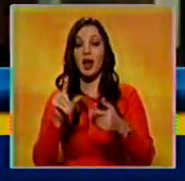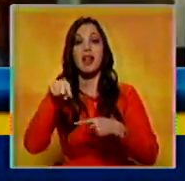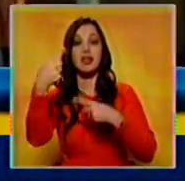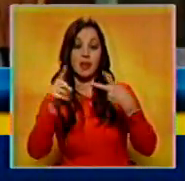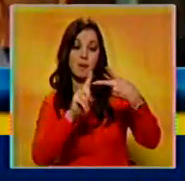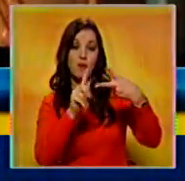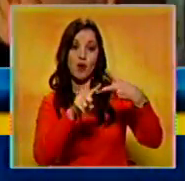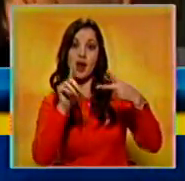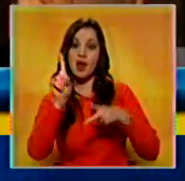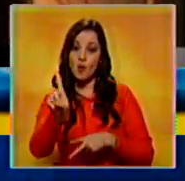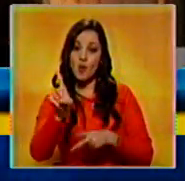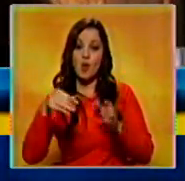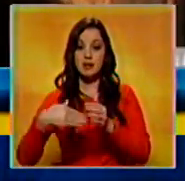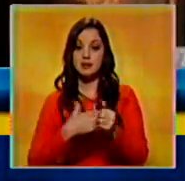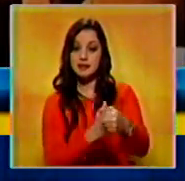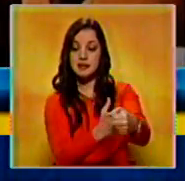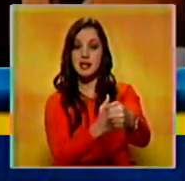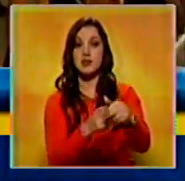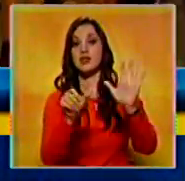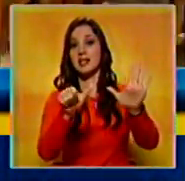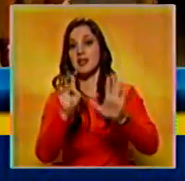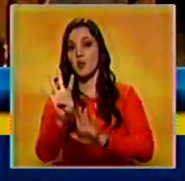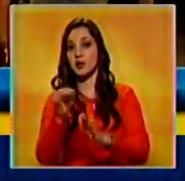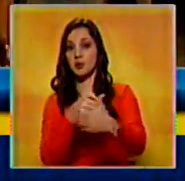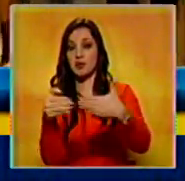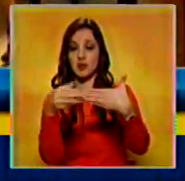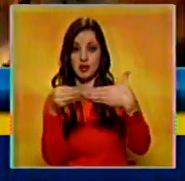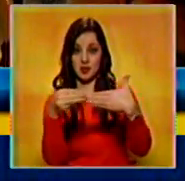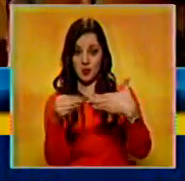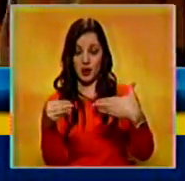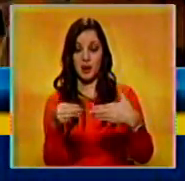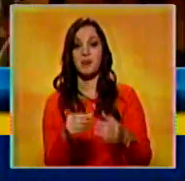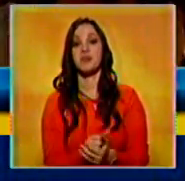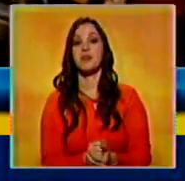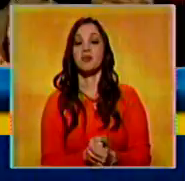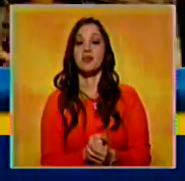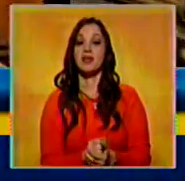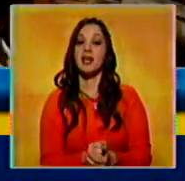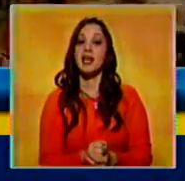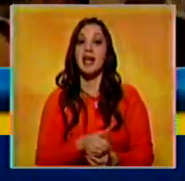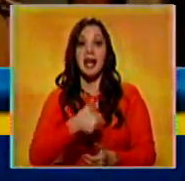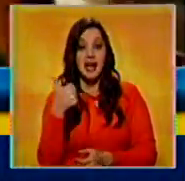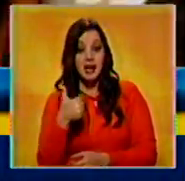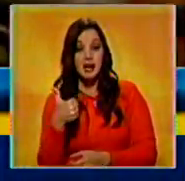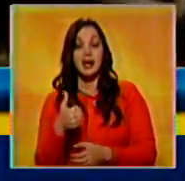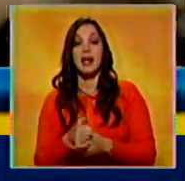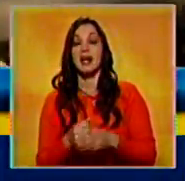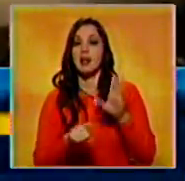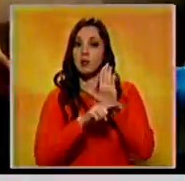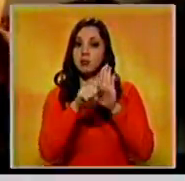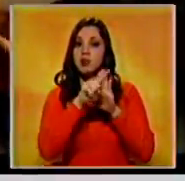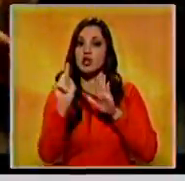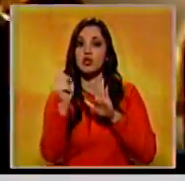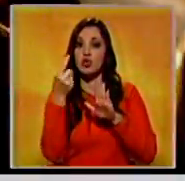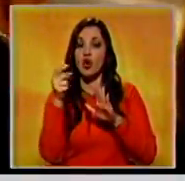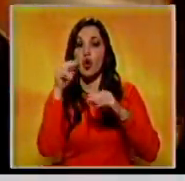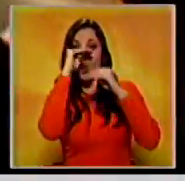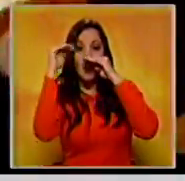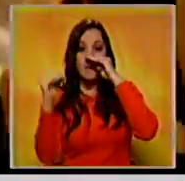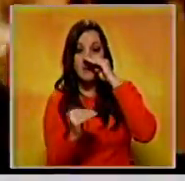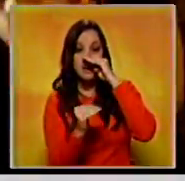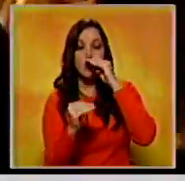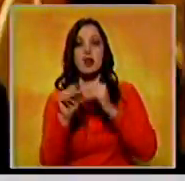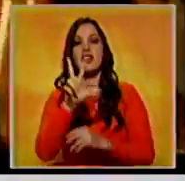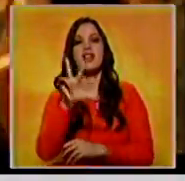75 y 64 millones de dólares respectivamente. Cabe destacar que este ranking solo incluye a los menores de